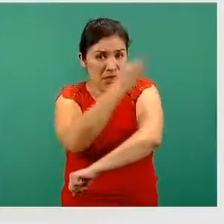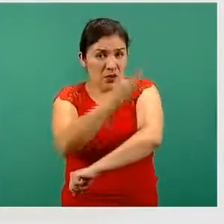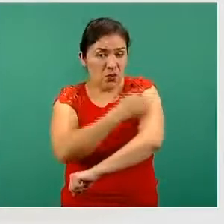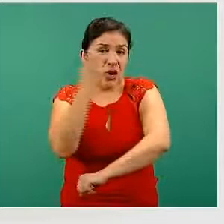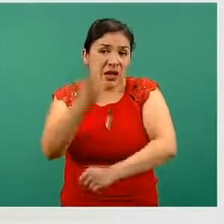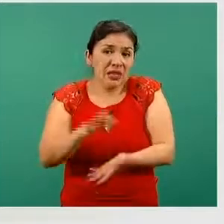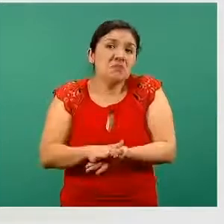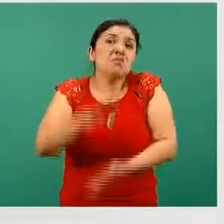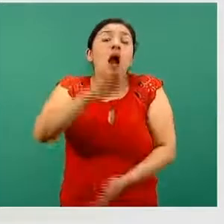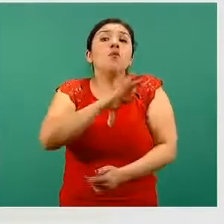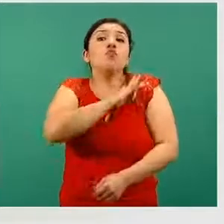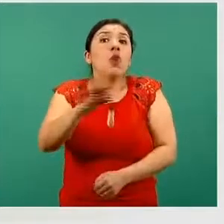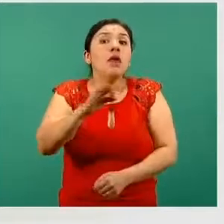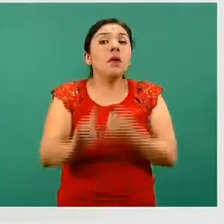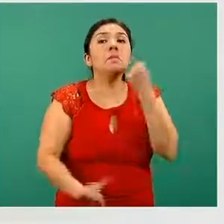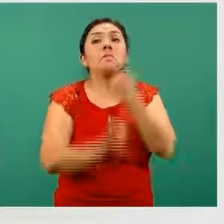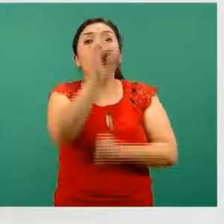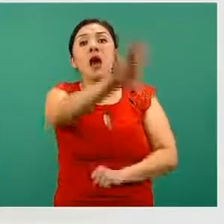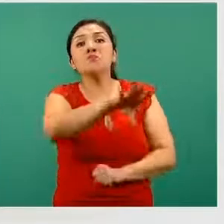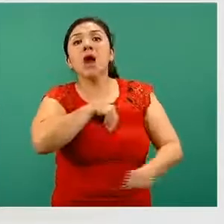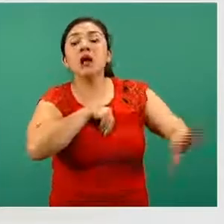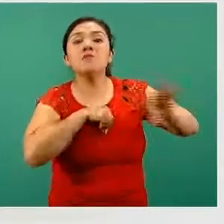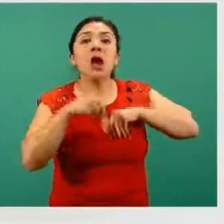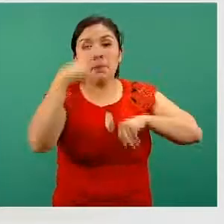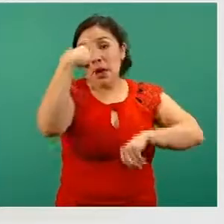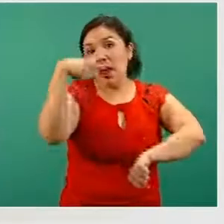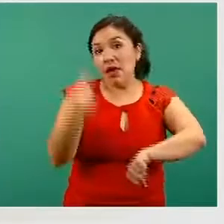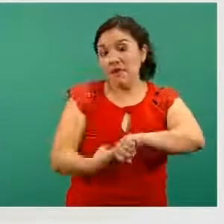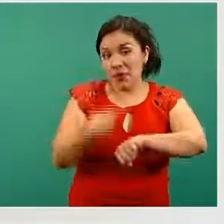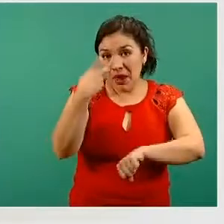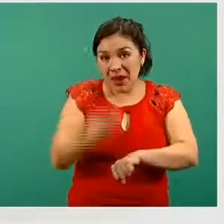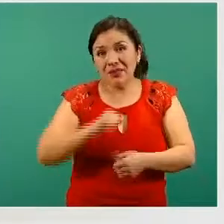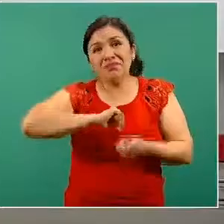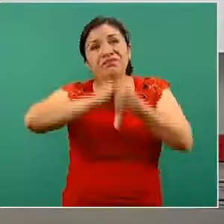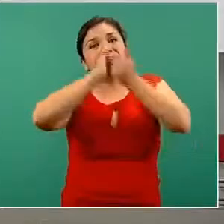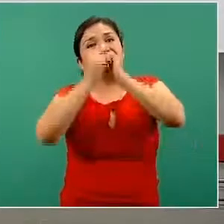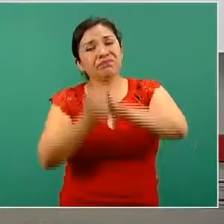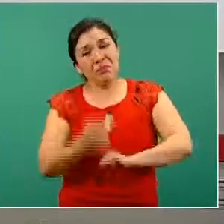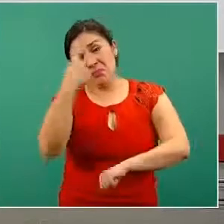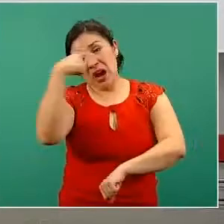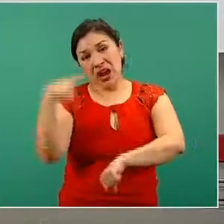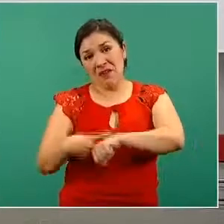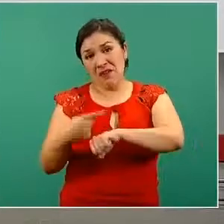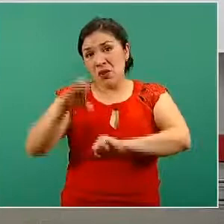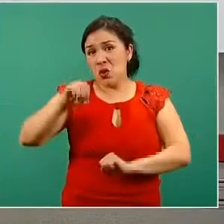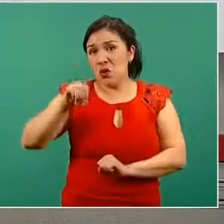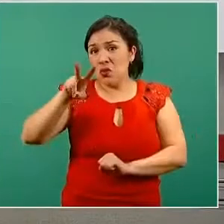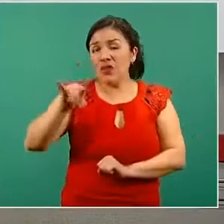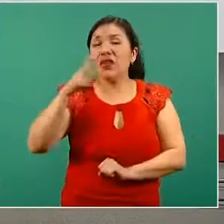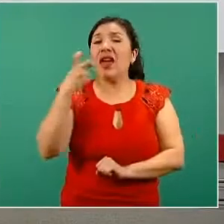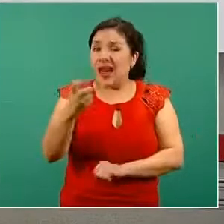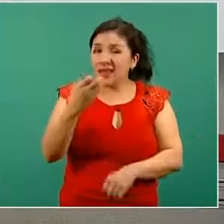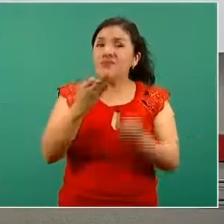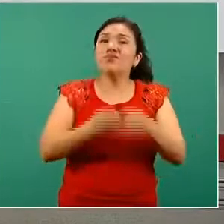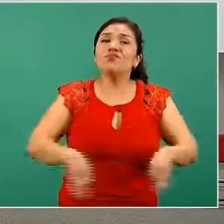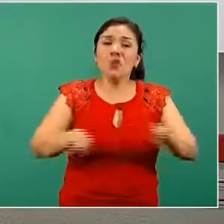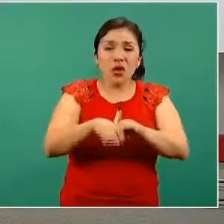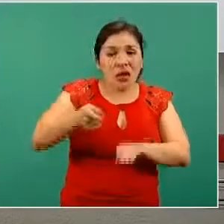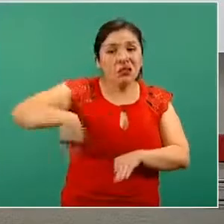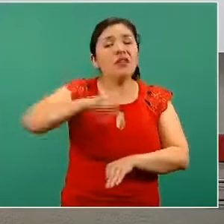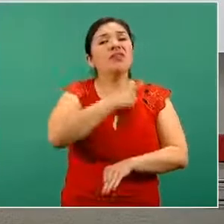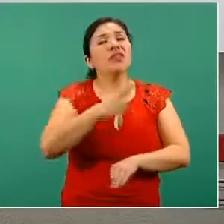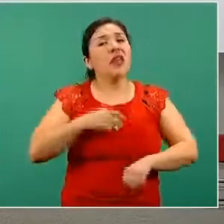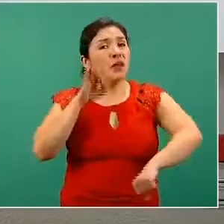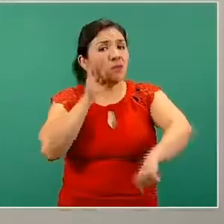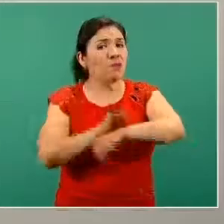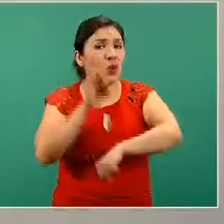mayor riesgo en su momento de poder infectarse y desarrollar enfermedad, y es importante que ellos estén